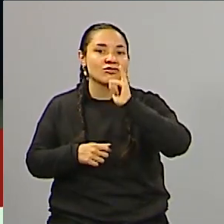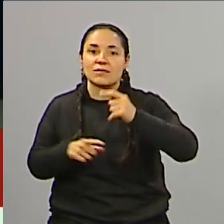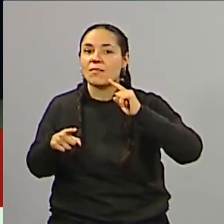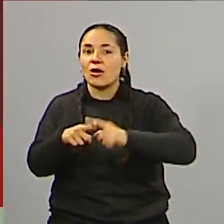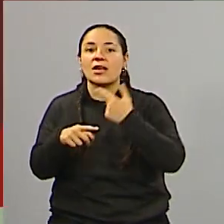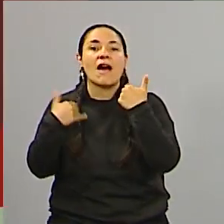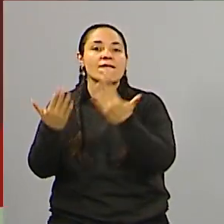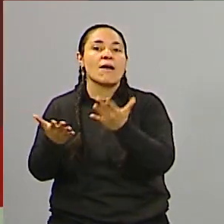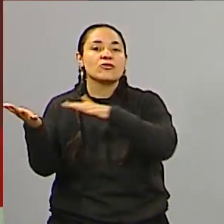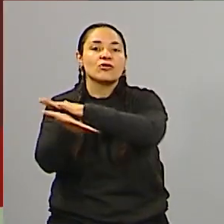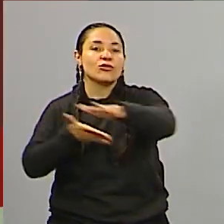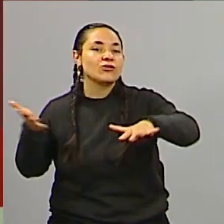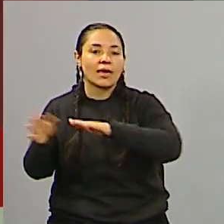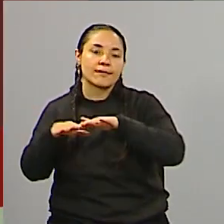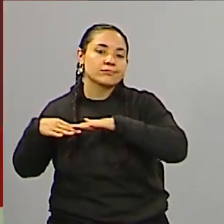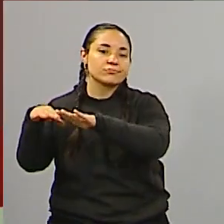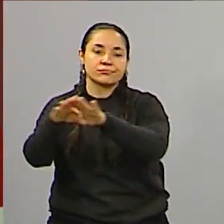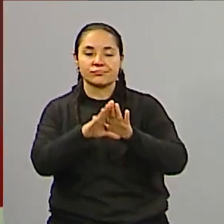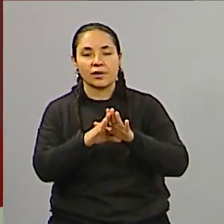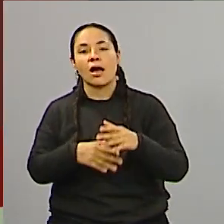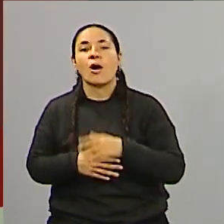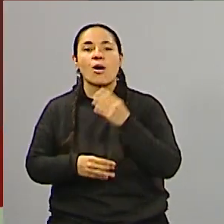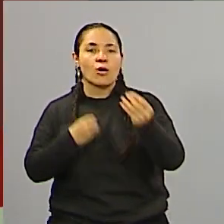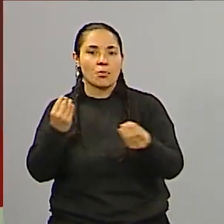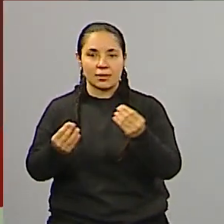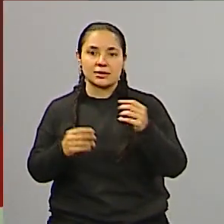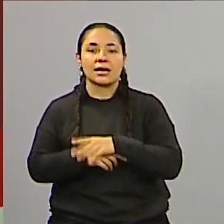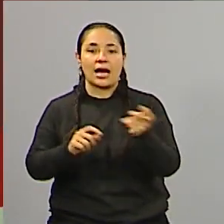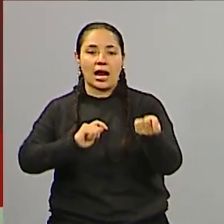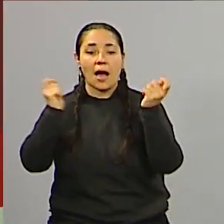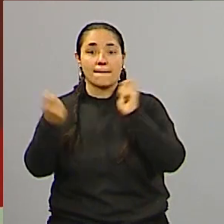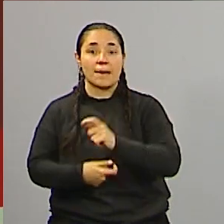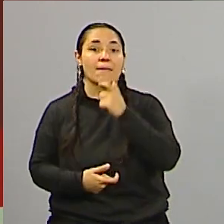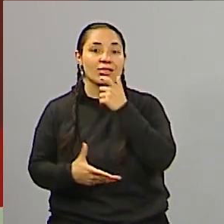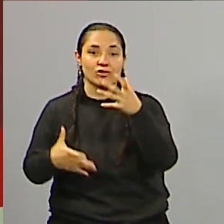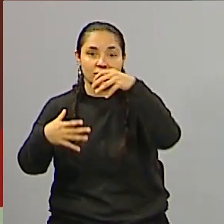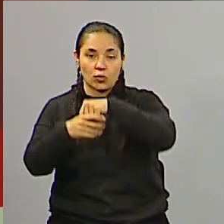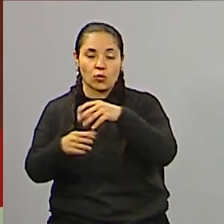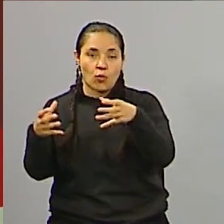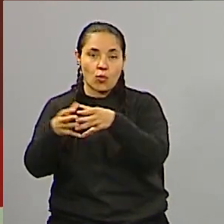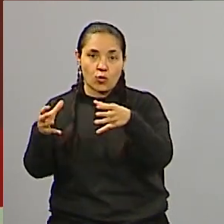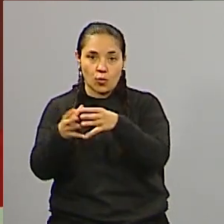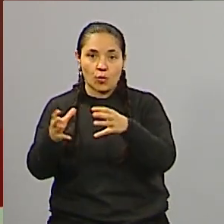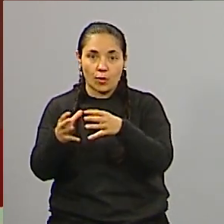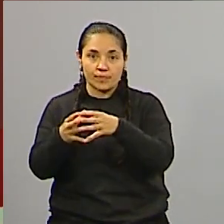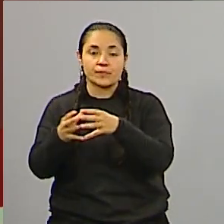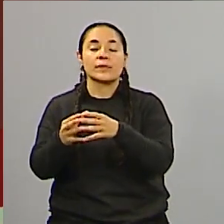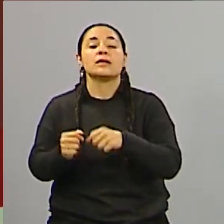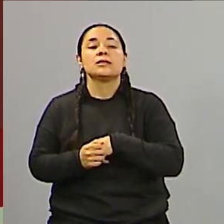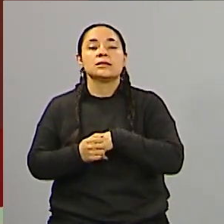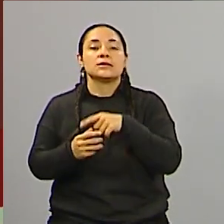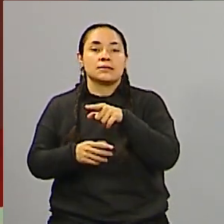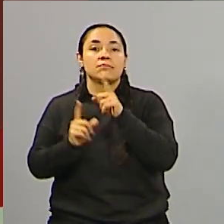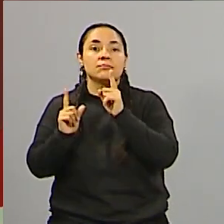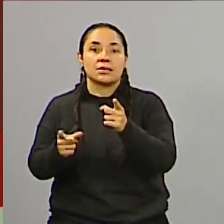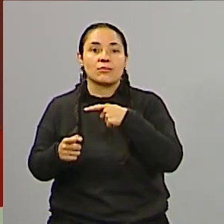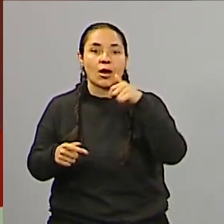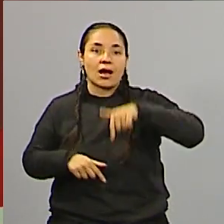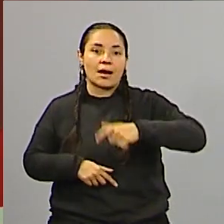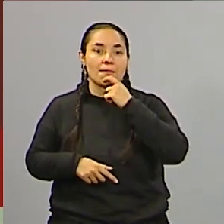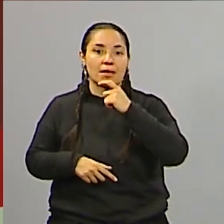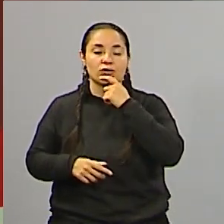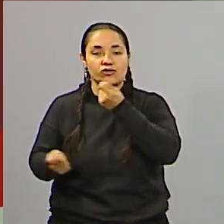vivimos para la política y no de ella, sino que somos ciudadanos comunes interesados en el bien común. Carlos, ¿cómo es ser parte de la interna